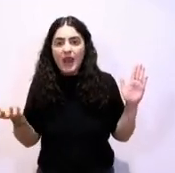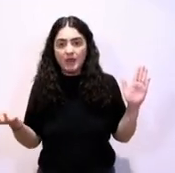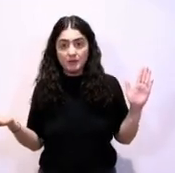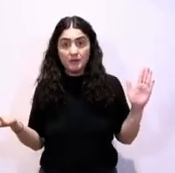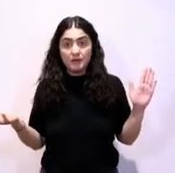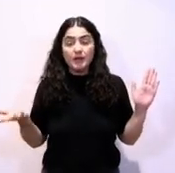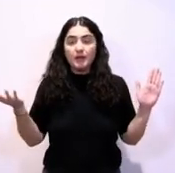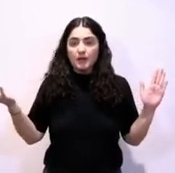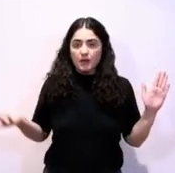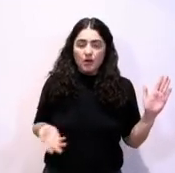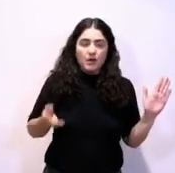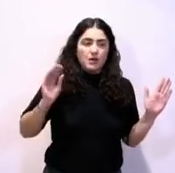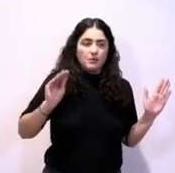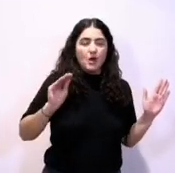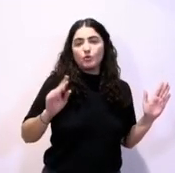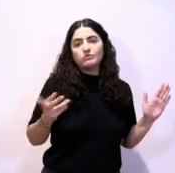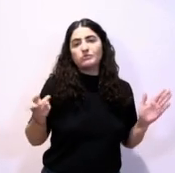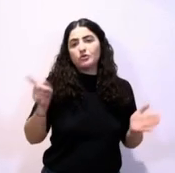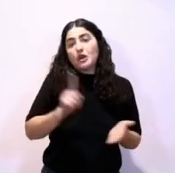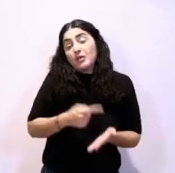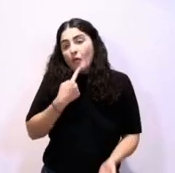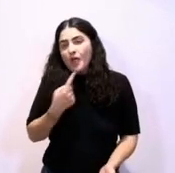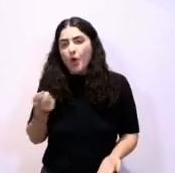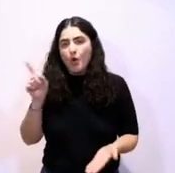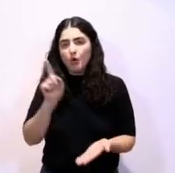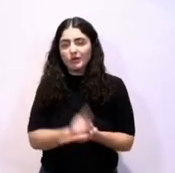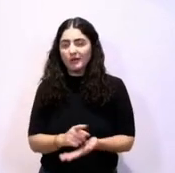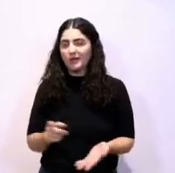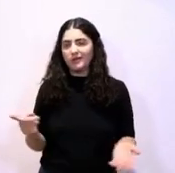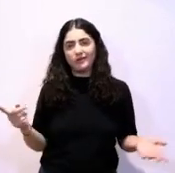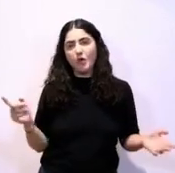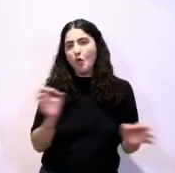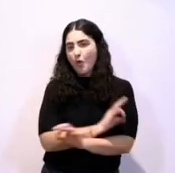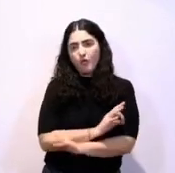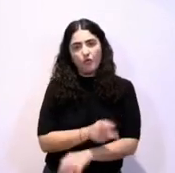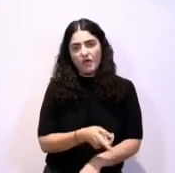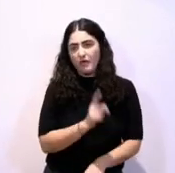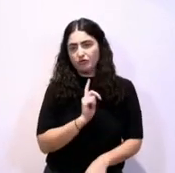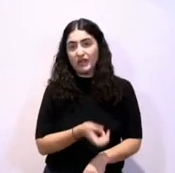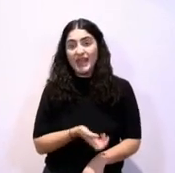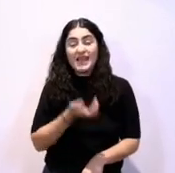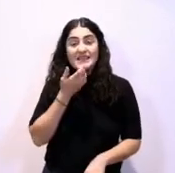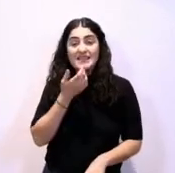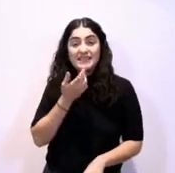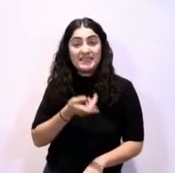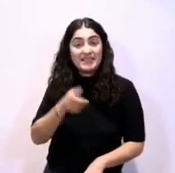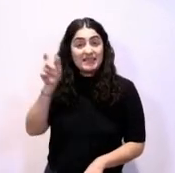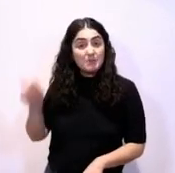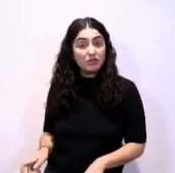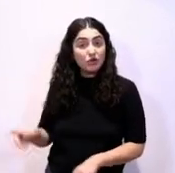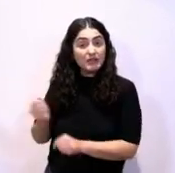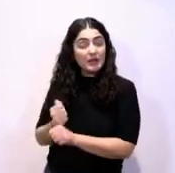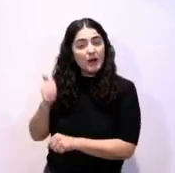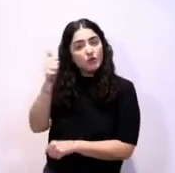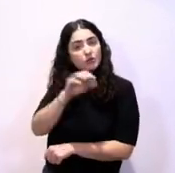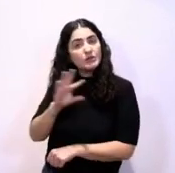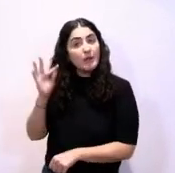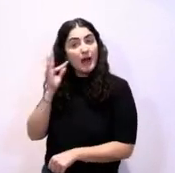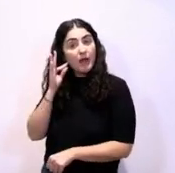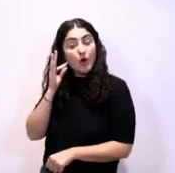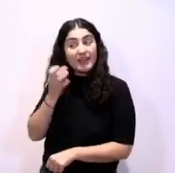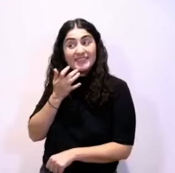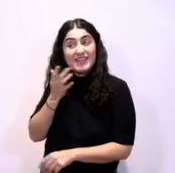Se lo vuelvo a decir, señora León, no se equivoque. Sin un trabajador, sin una trabajadora, en este país y en esta comunidad no se